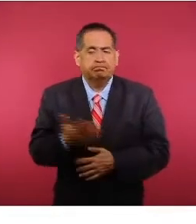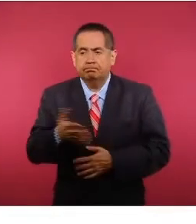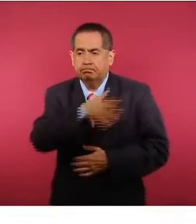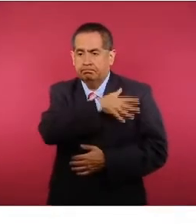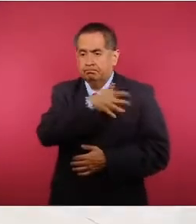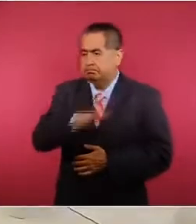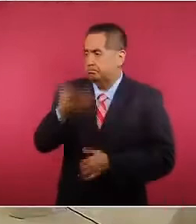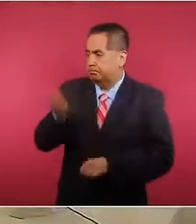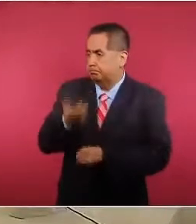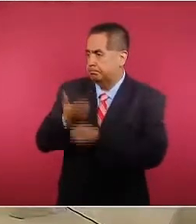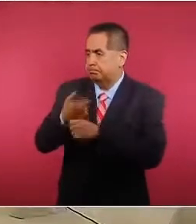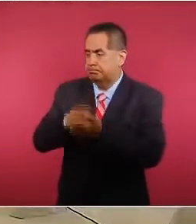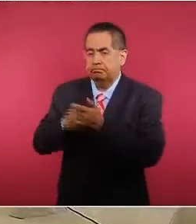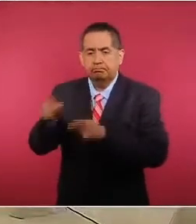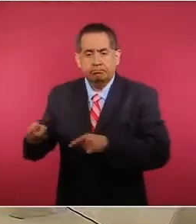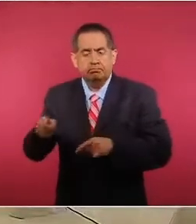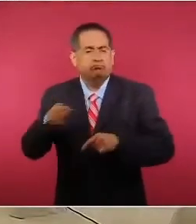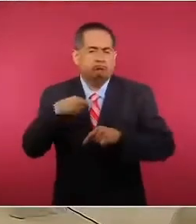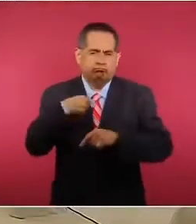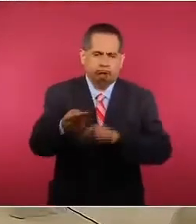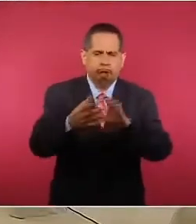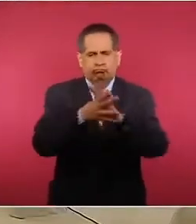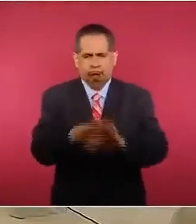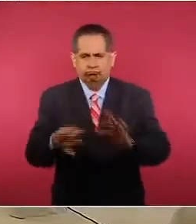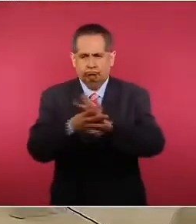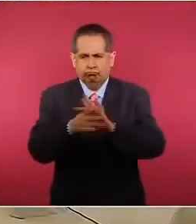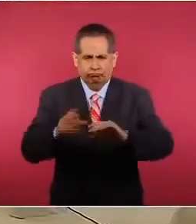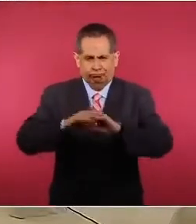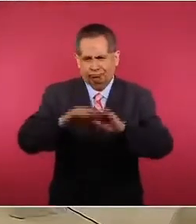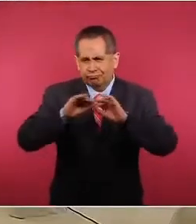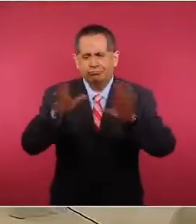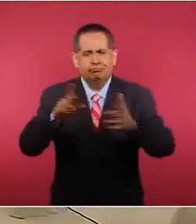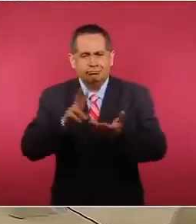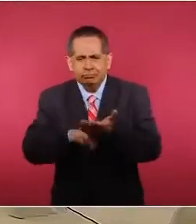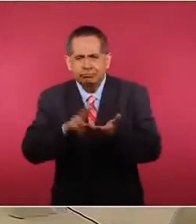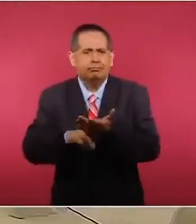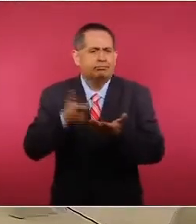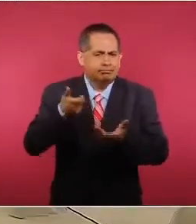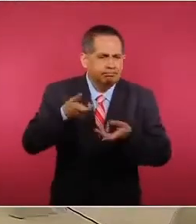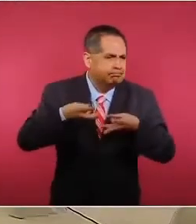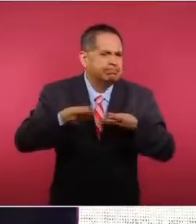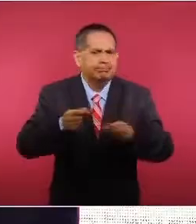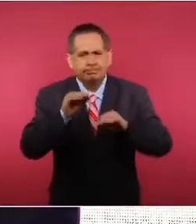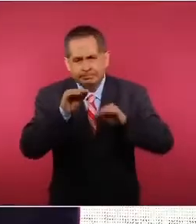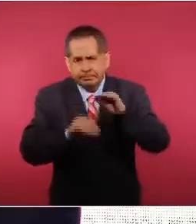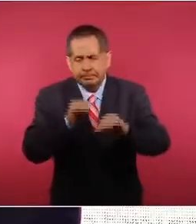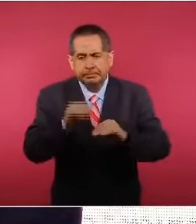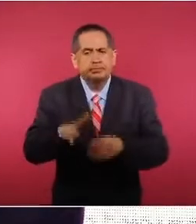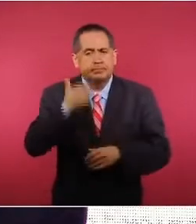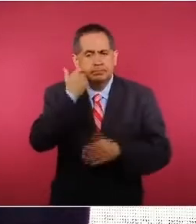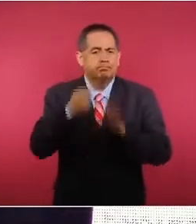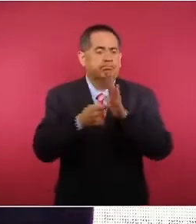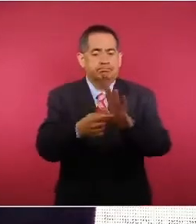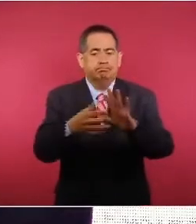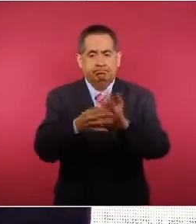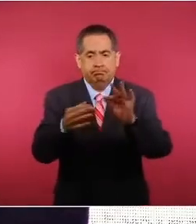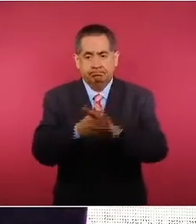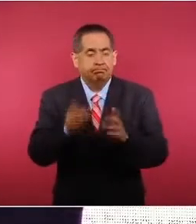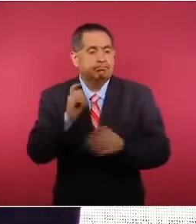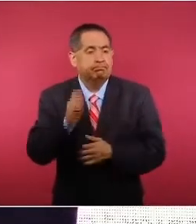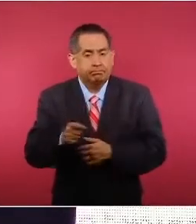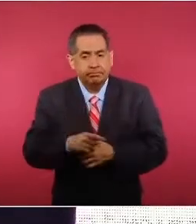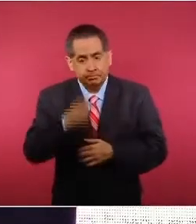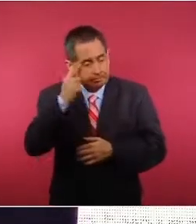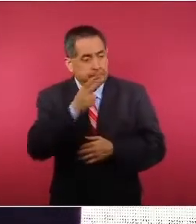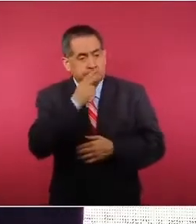secretario va a entrar a más detalle en términos de costos de mantenimiento y operación, les quisiera decir que los costos solamente